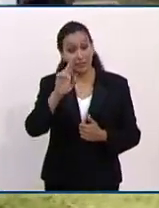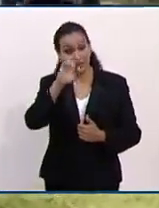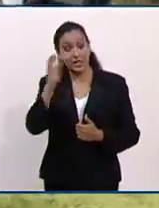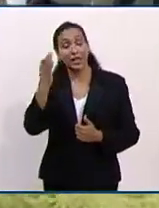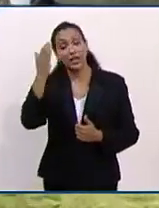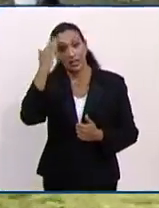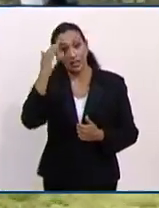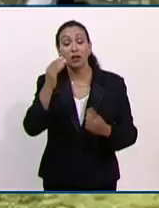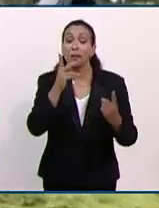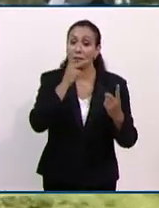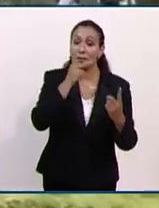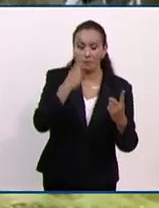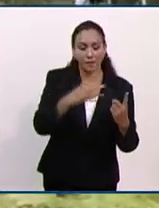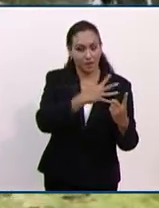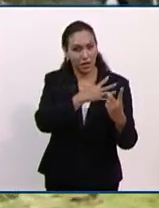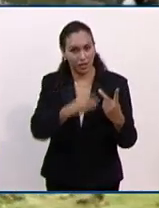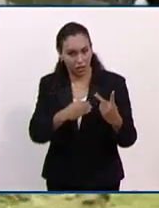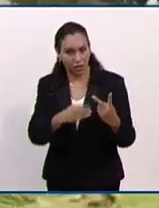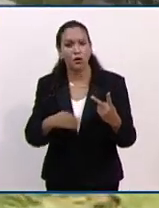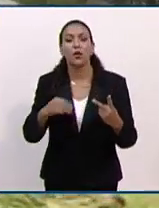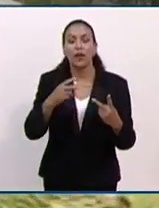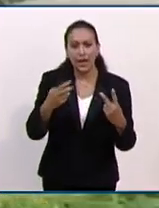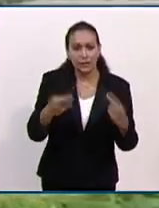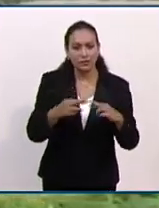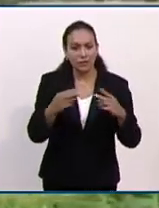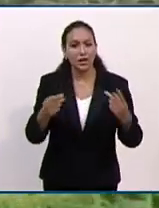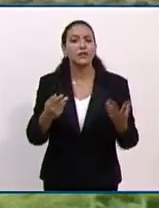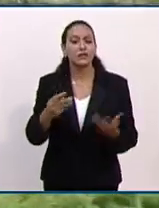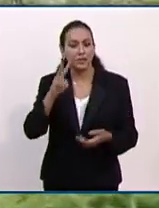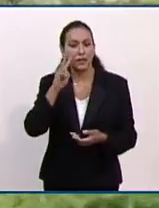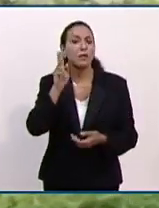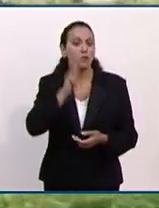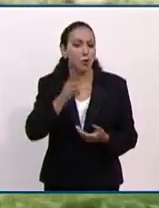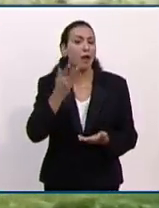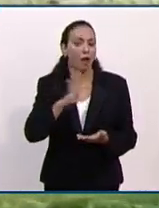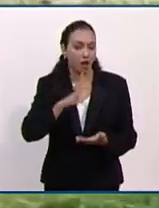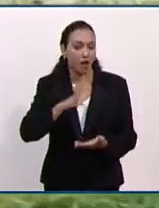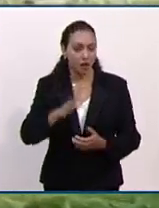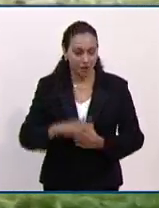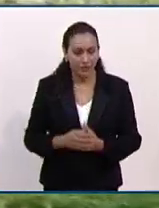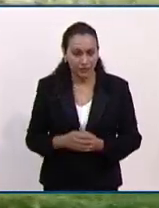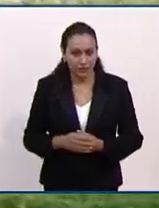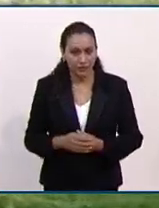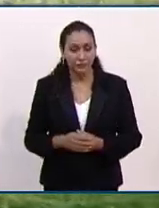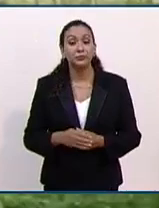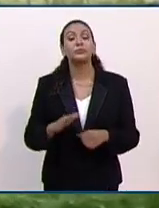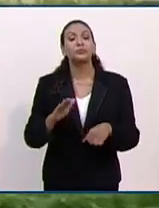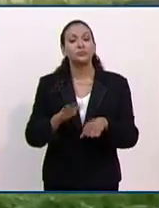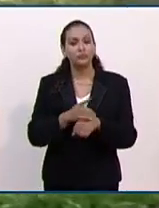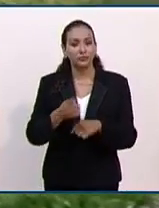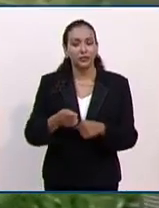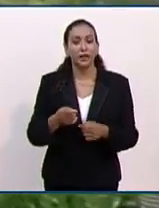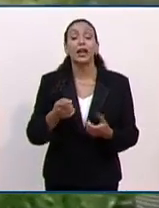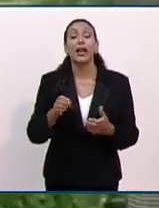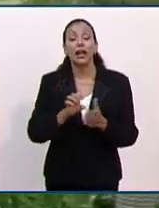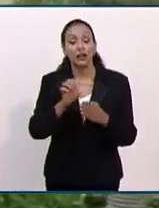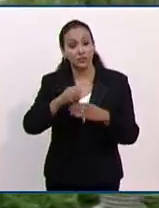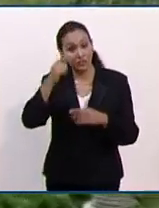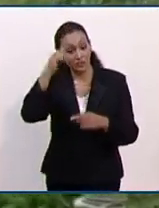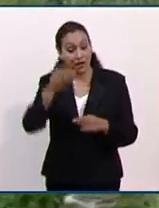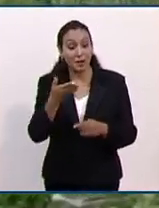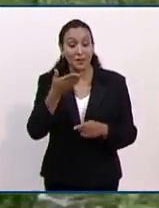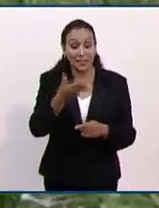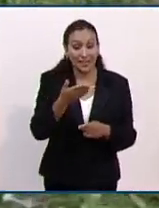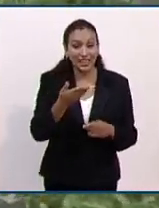de paternidad, reside en la existencia del vínculo filial, de lo que se desprende que la existencia del nexo biológico